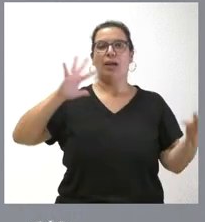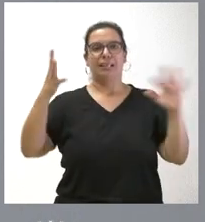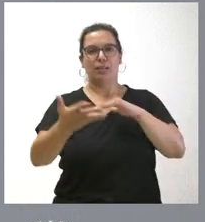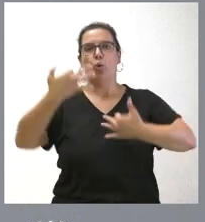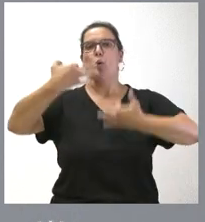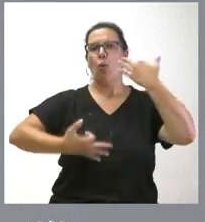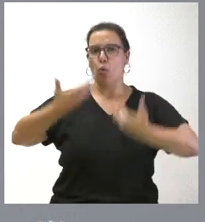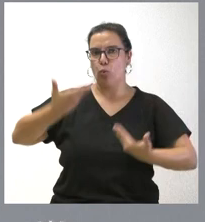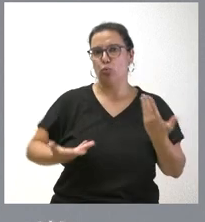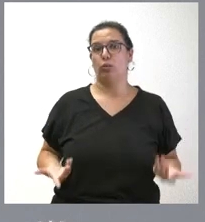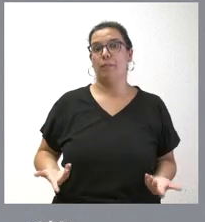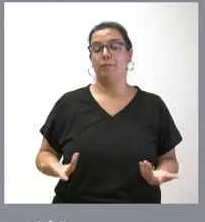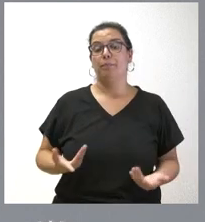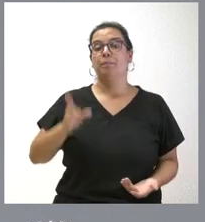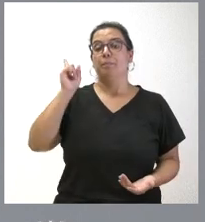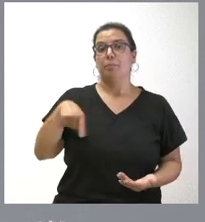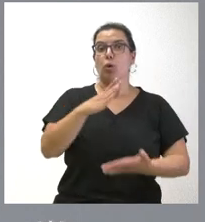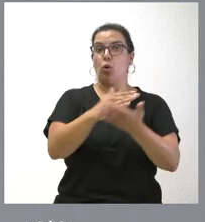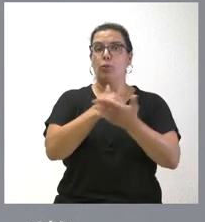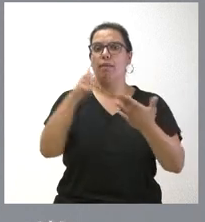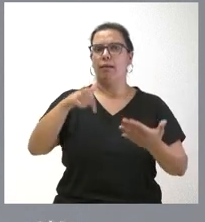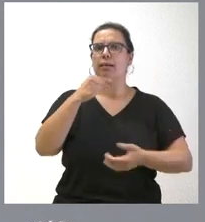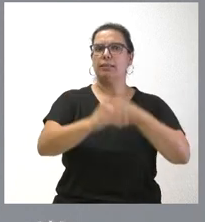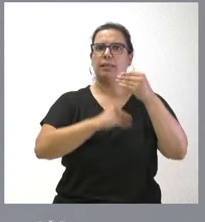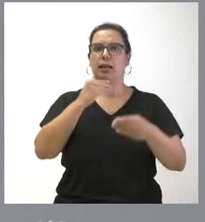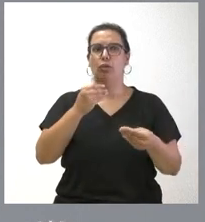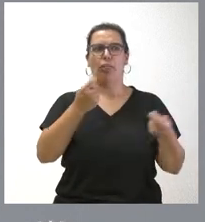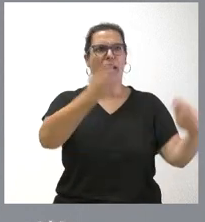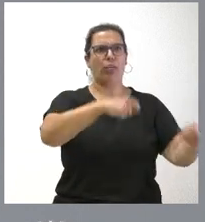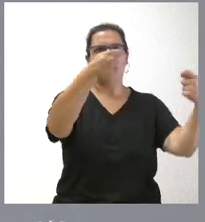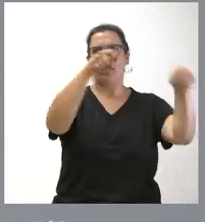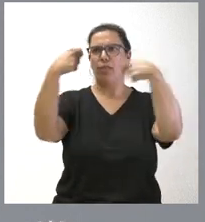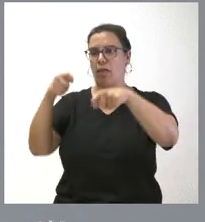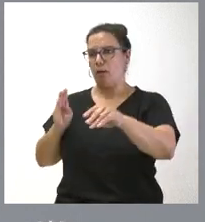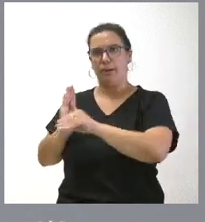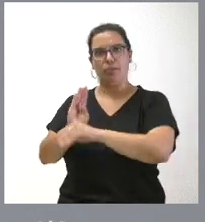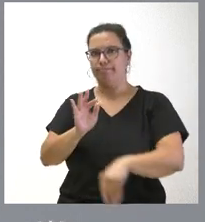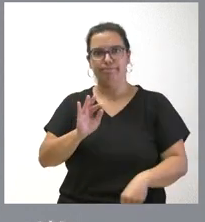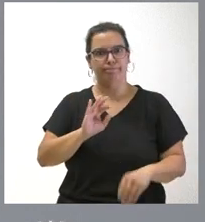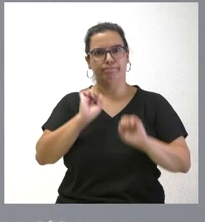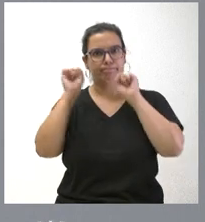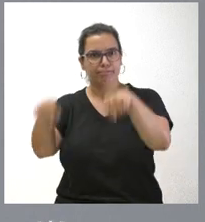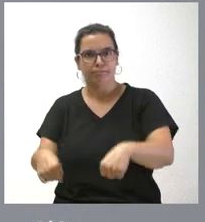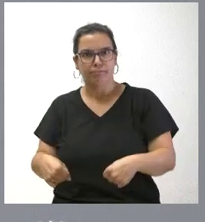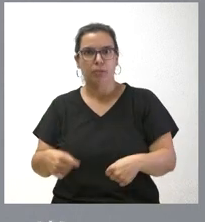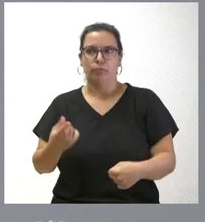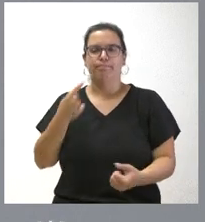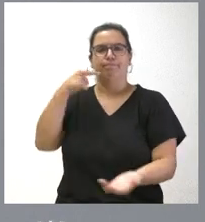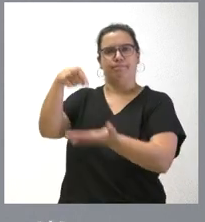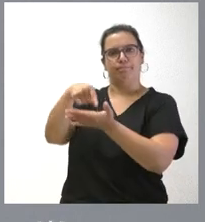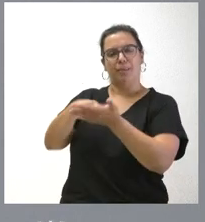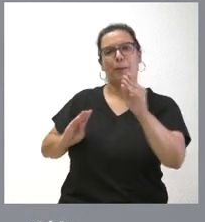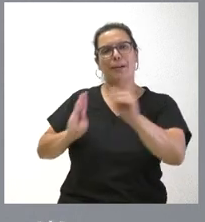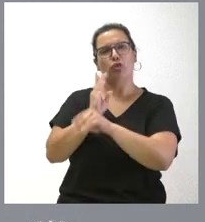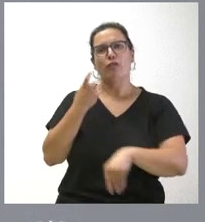que nuestra comunidad Autónoma se han hecho antes los cierres que las inversiones y por tanto seguimos reivindicando esas